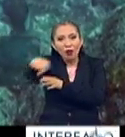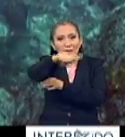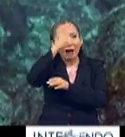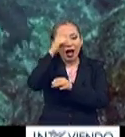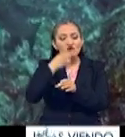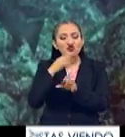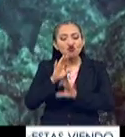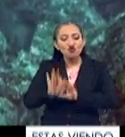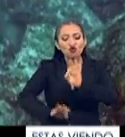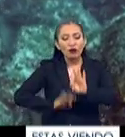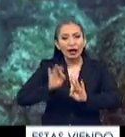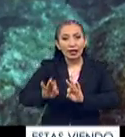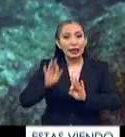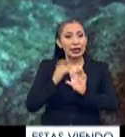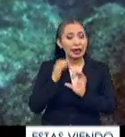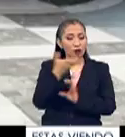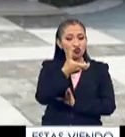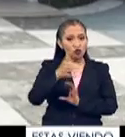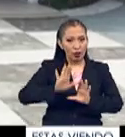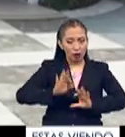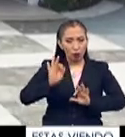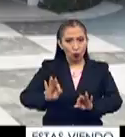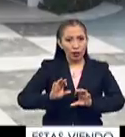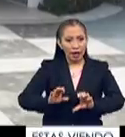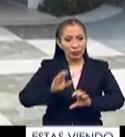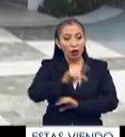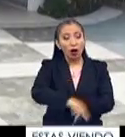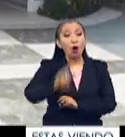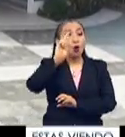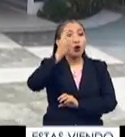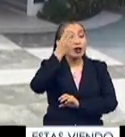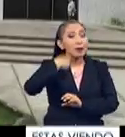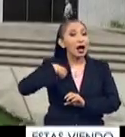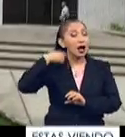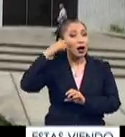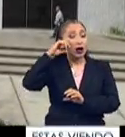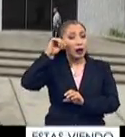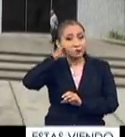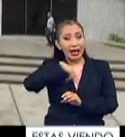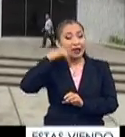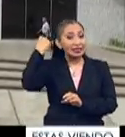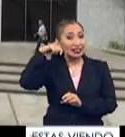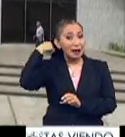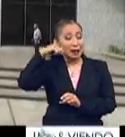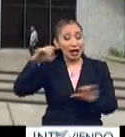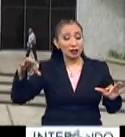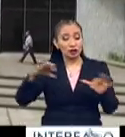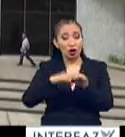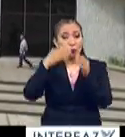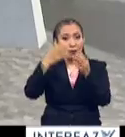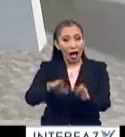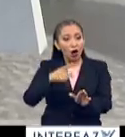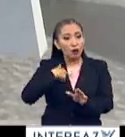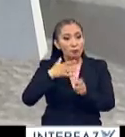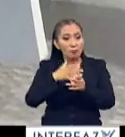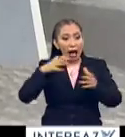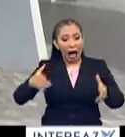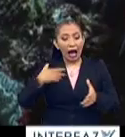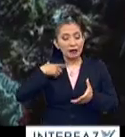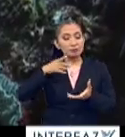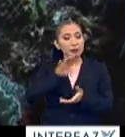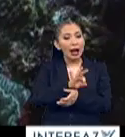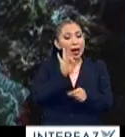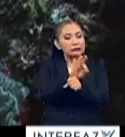de conservación o proyectos de acuicultura. En colaboración con la Universidad Juárez Autónoma de Tabasco, el banco ha logrado extender su capacidad